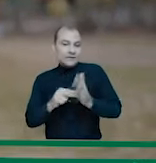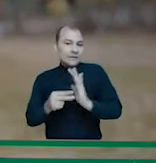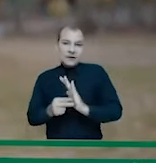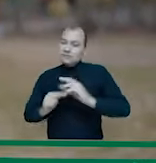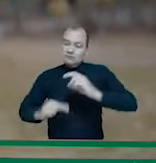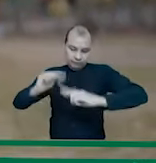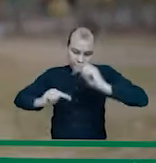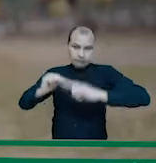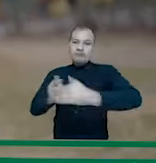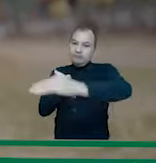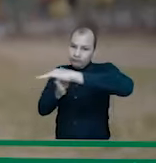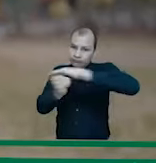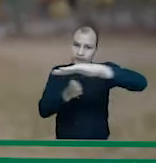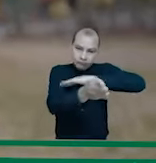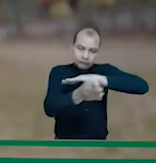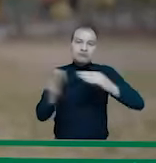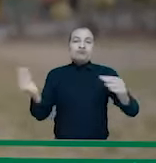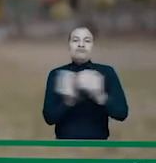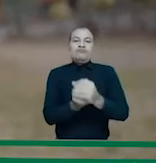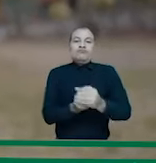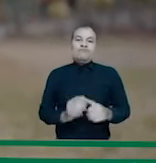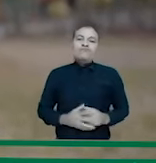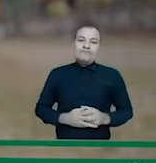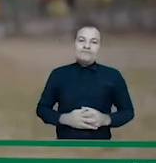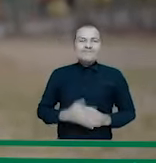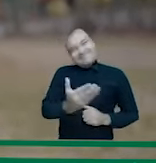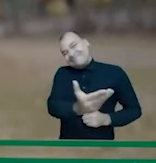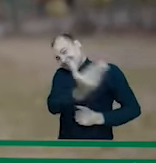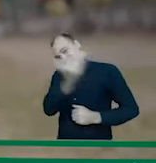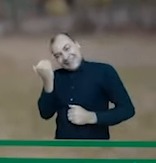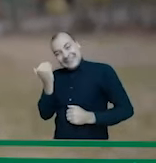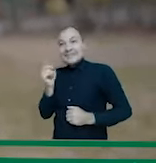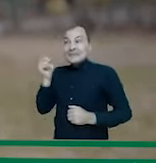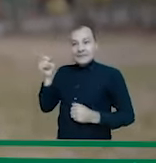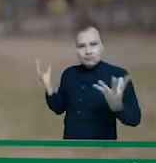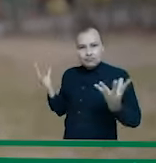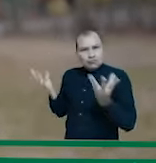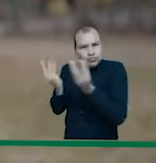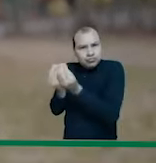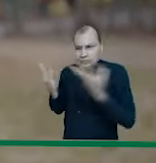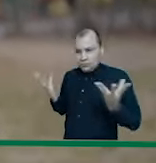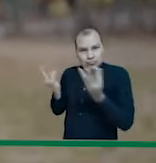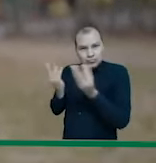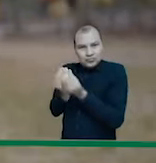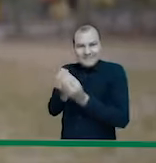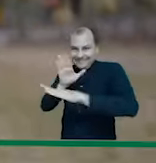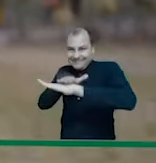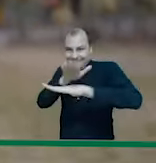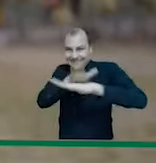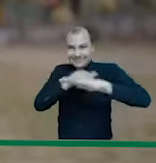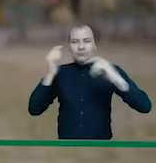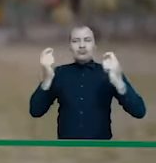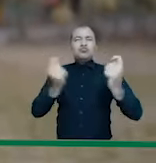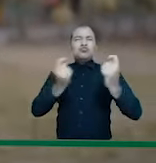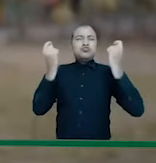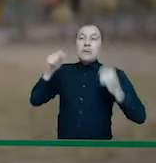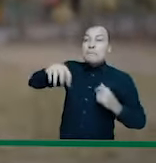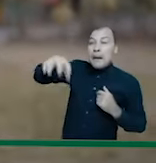Permanecer en la UDA es construir accesibilidad e inclusión.